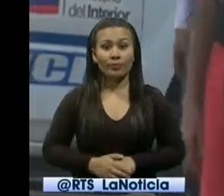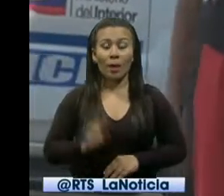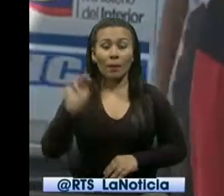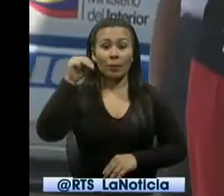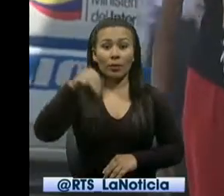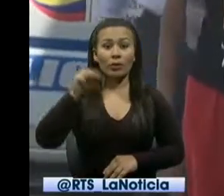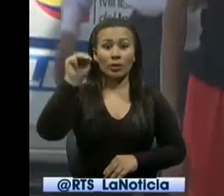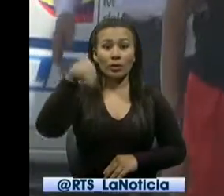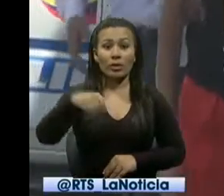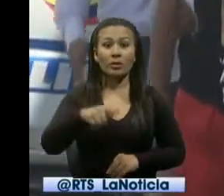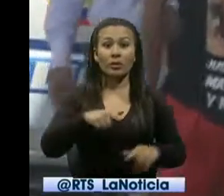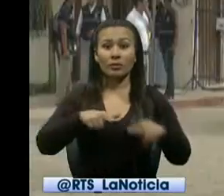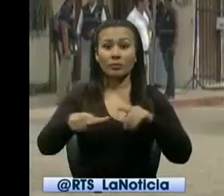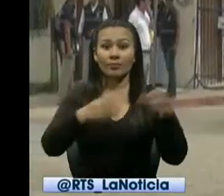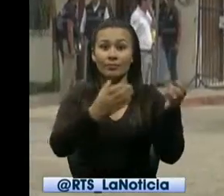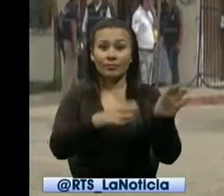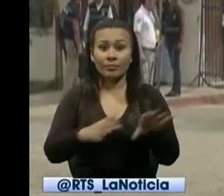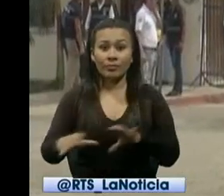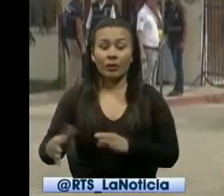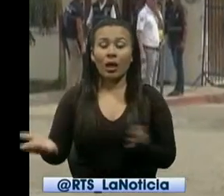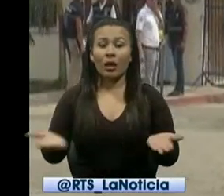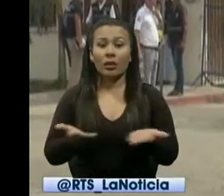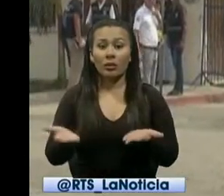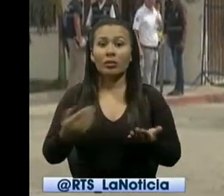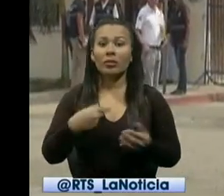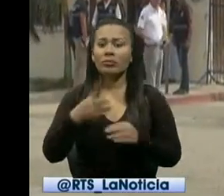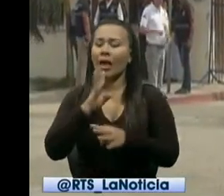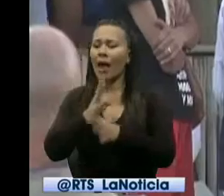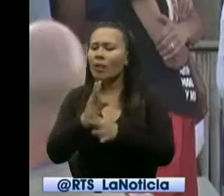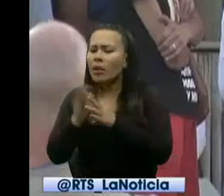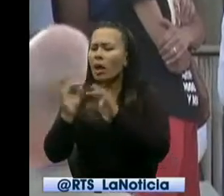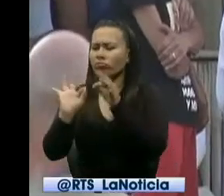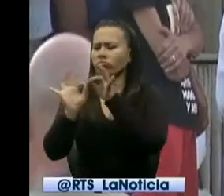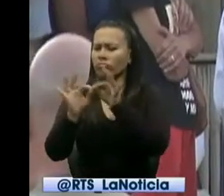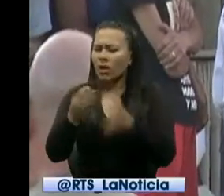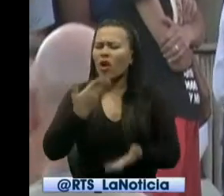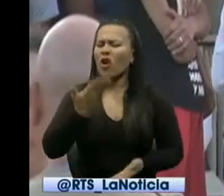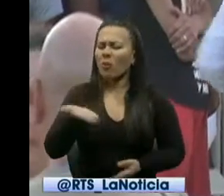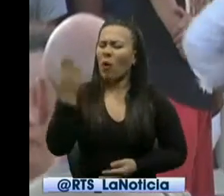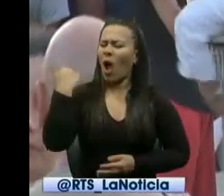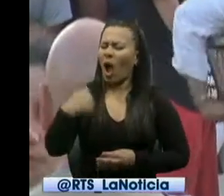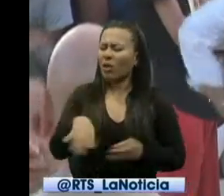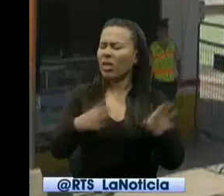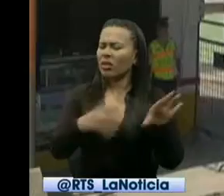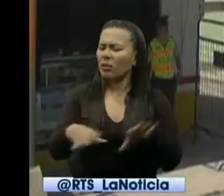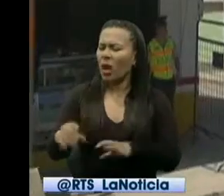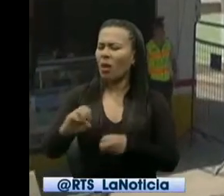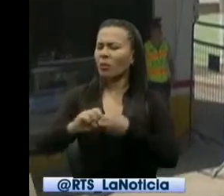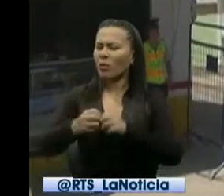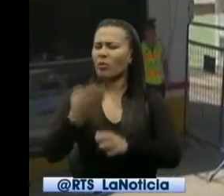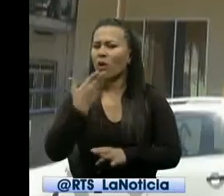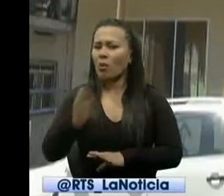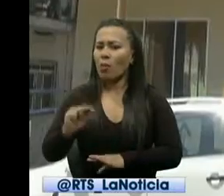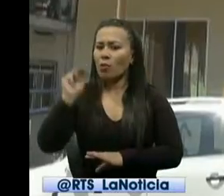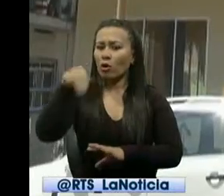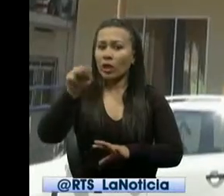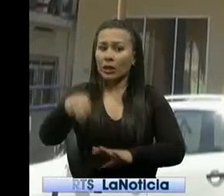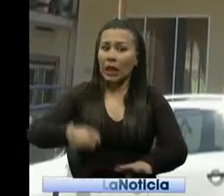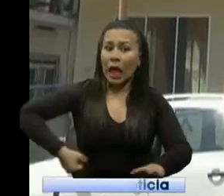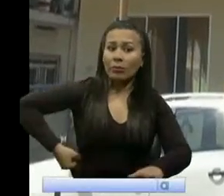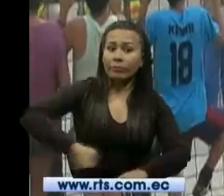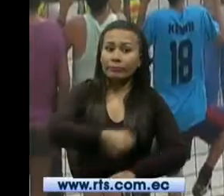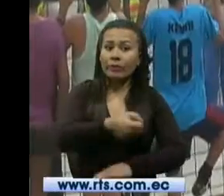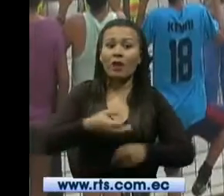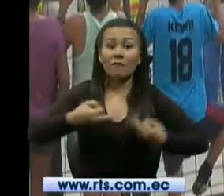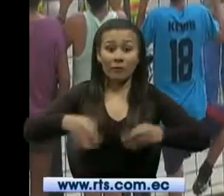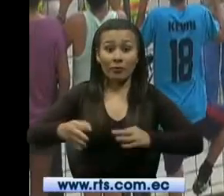Montañita se efectuó el primer día de diligencias en la reconstrucción de los hechos en el caso de las turistas argentinas que fueron asesinadas el pasado mes de